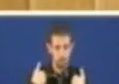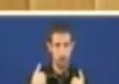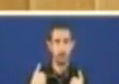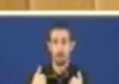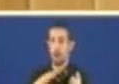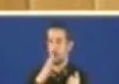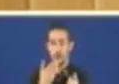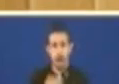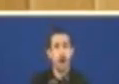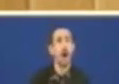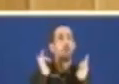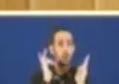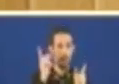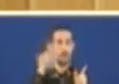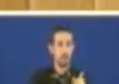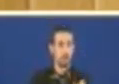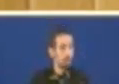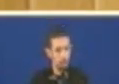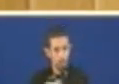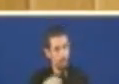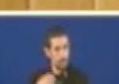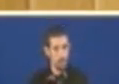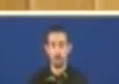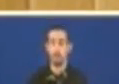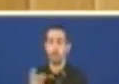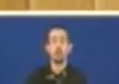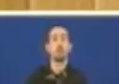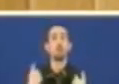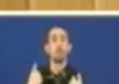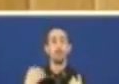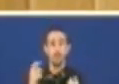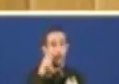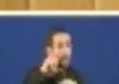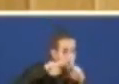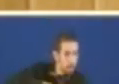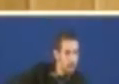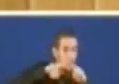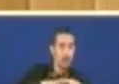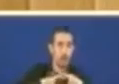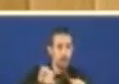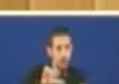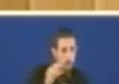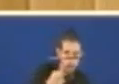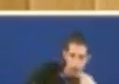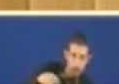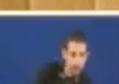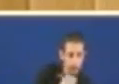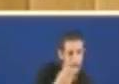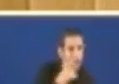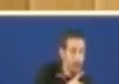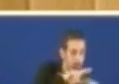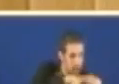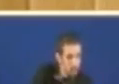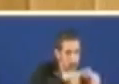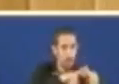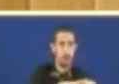estas emisións e porque tiñan e teñen a competencia de vixilar a forma en que se comercializan para que fagan